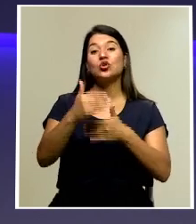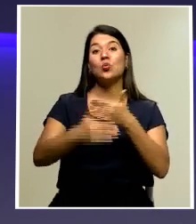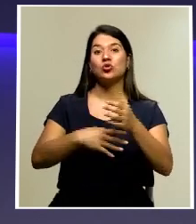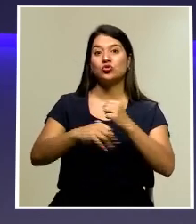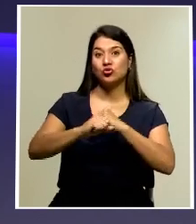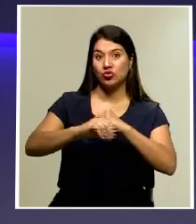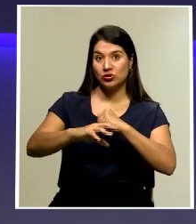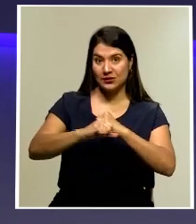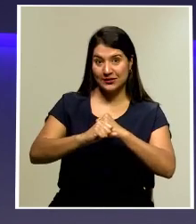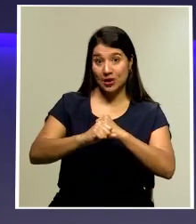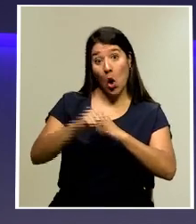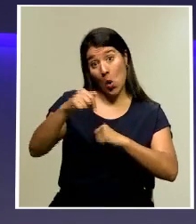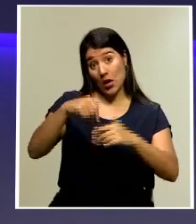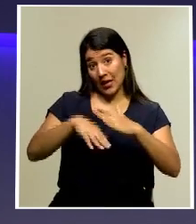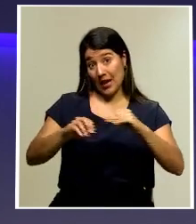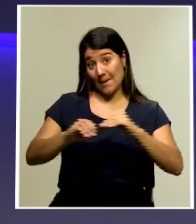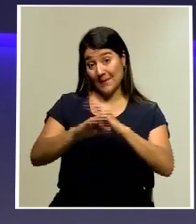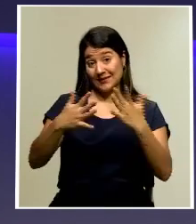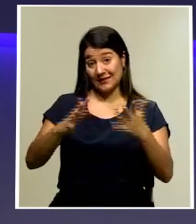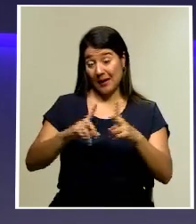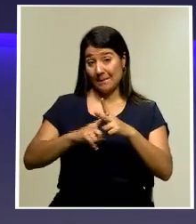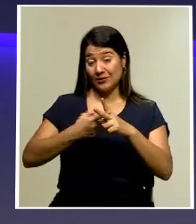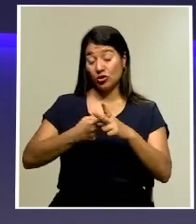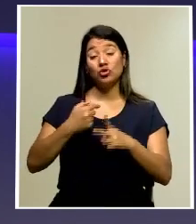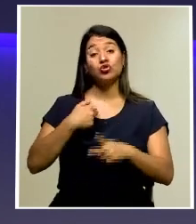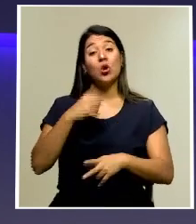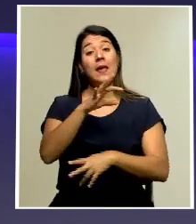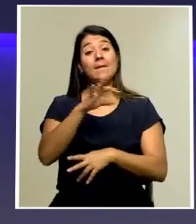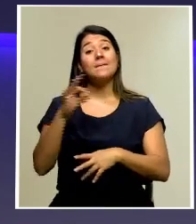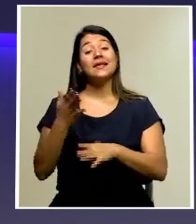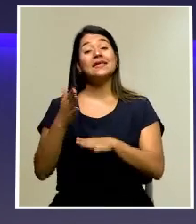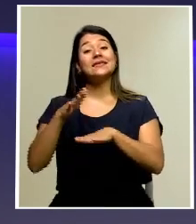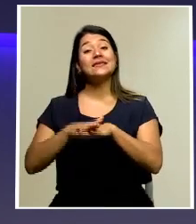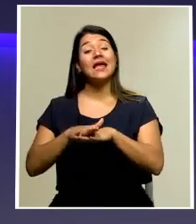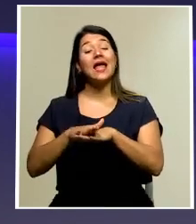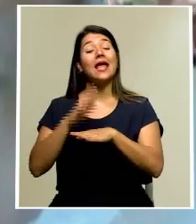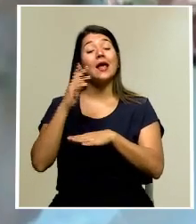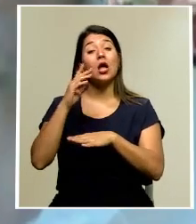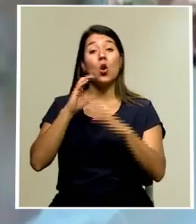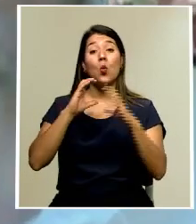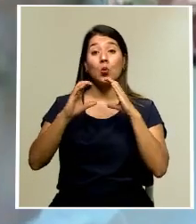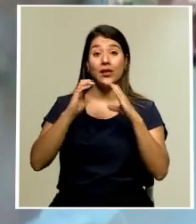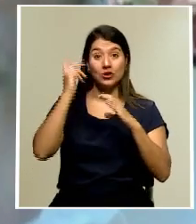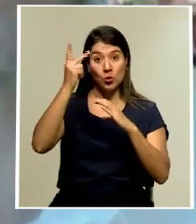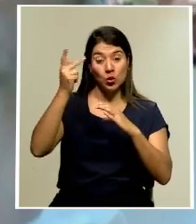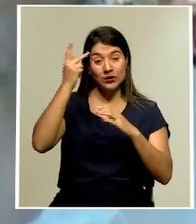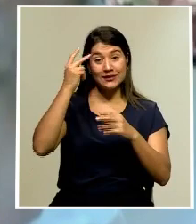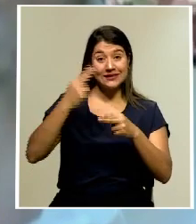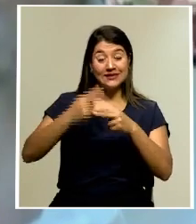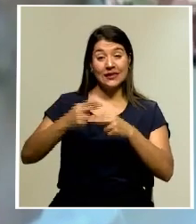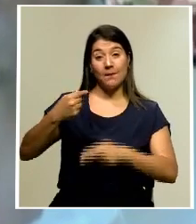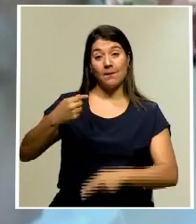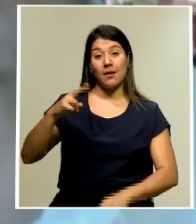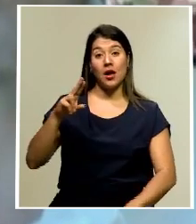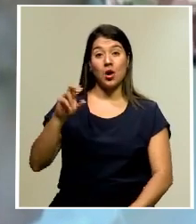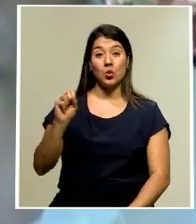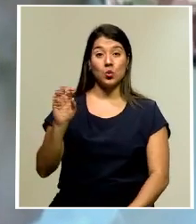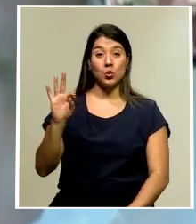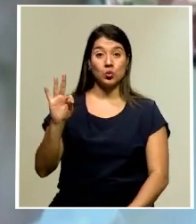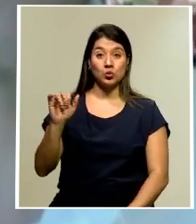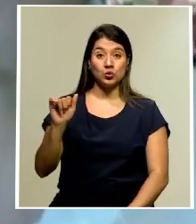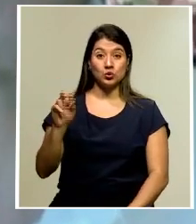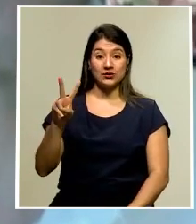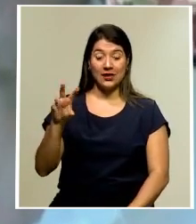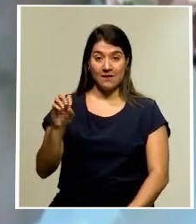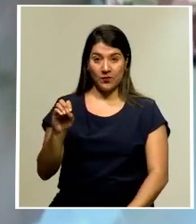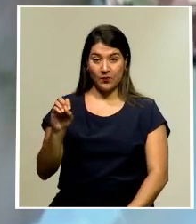mañana, invité esta noche al especialista en comunicación política, Gustavo Araya. Gustavo, bienvenido a Costa Rica Noticias,